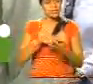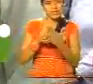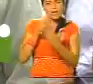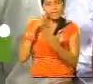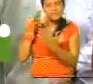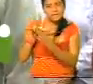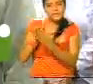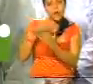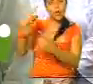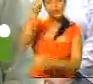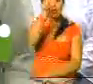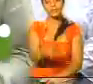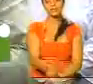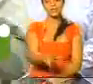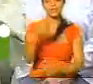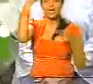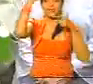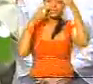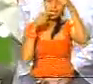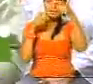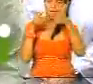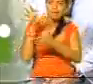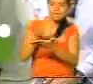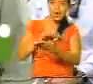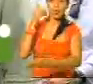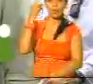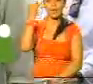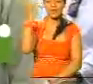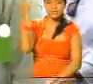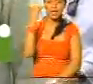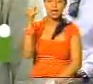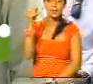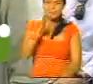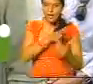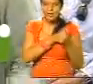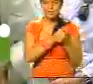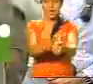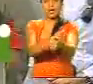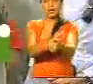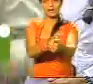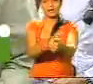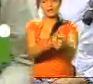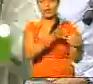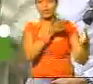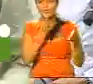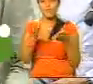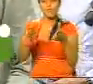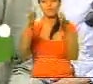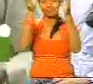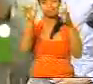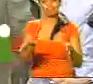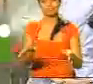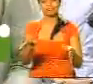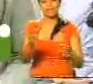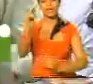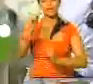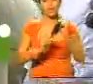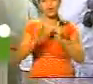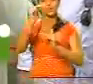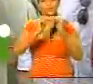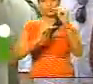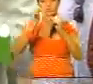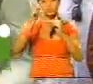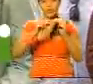a otro gran hombre, el comandante presidente Hugo Chávez, para guiarnos en el camino definitivo de la